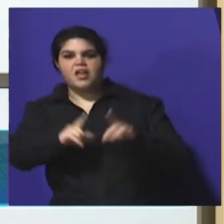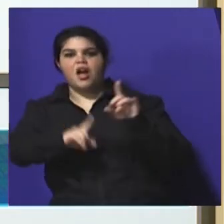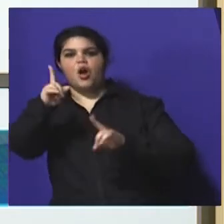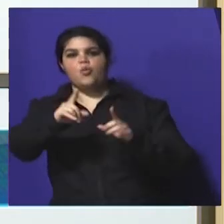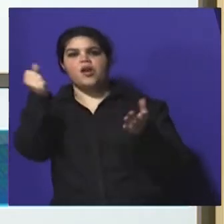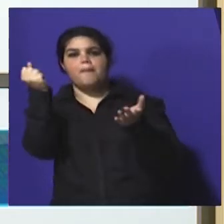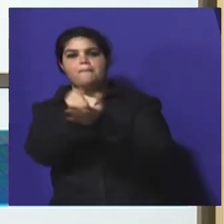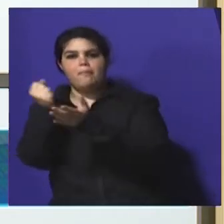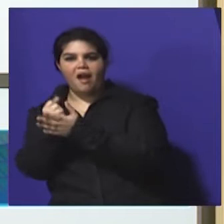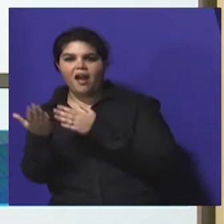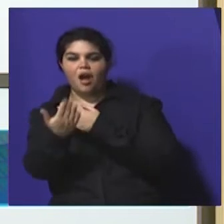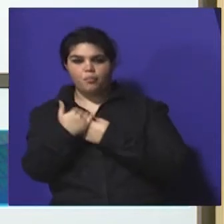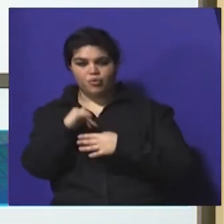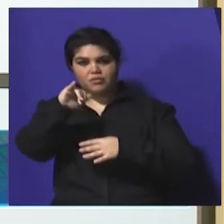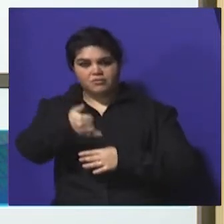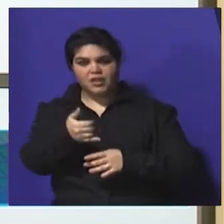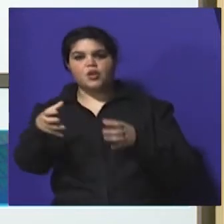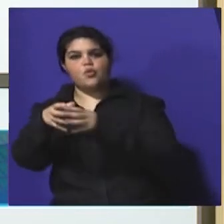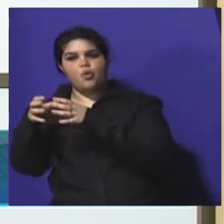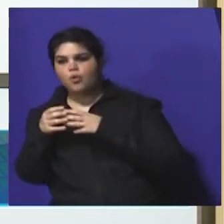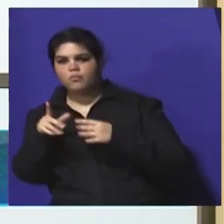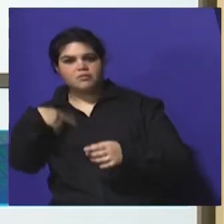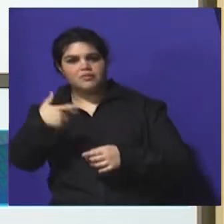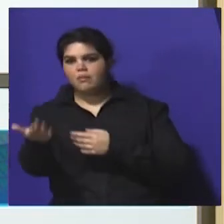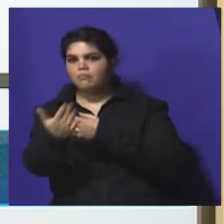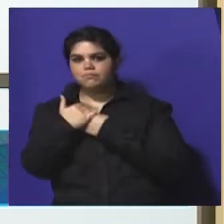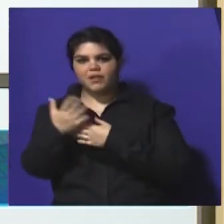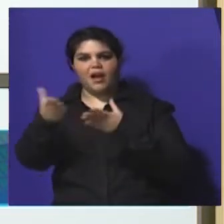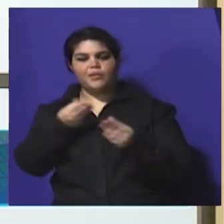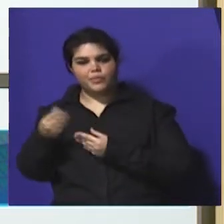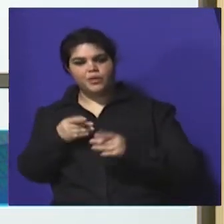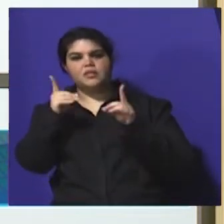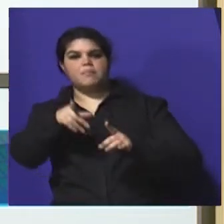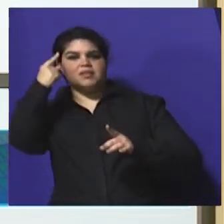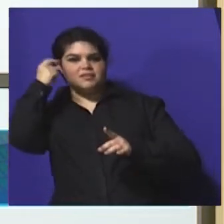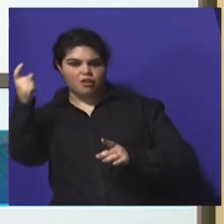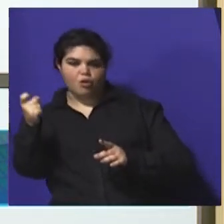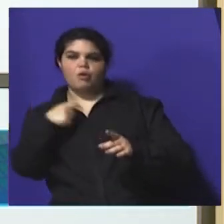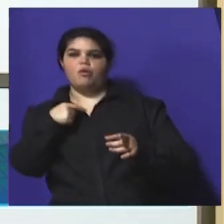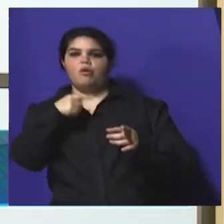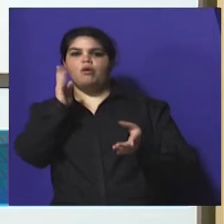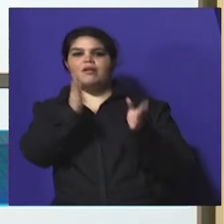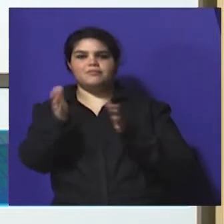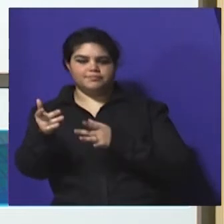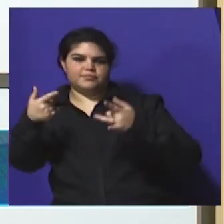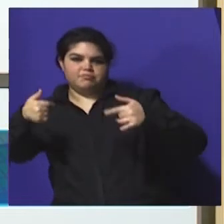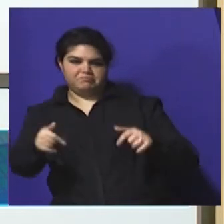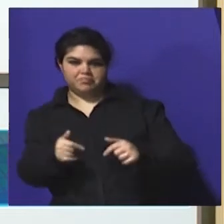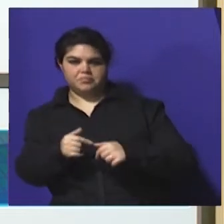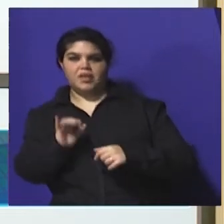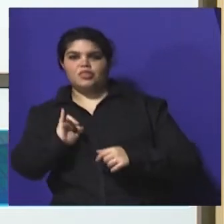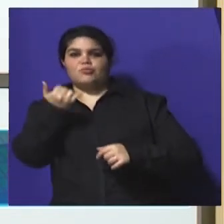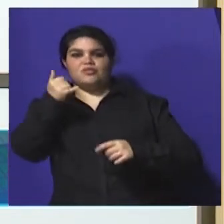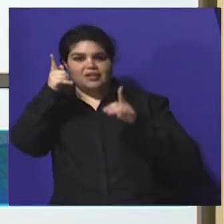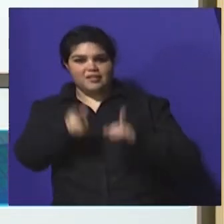gente que me ayuda hay todo un equipo atrás mío colaborando psicólogos kinesiólogos nutricionistas mi